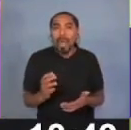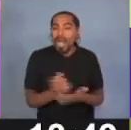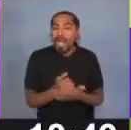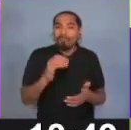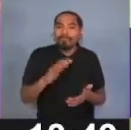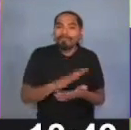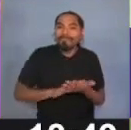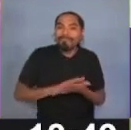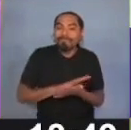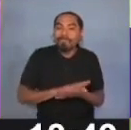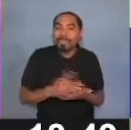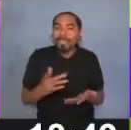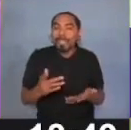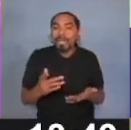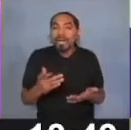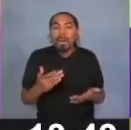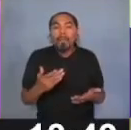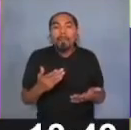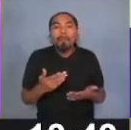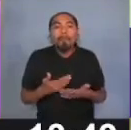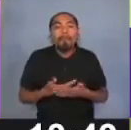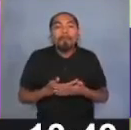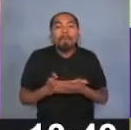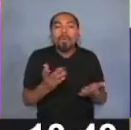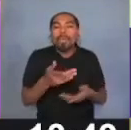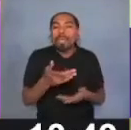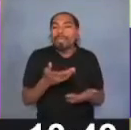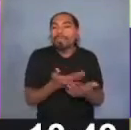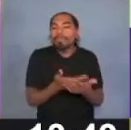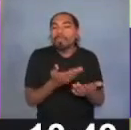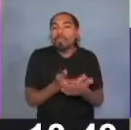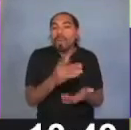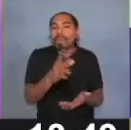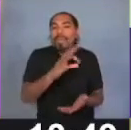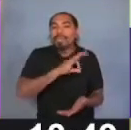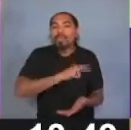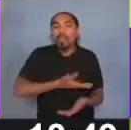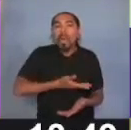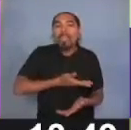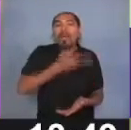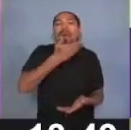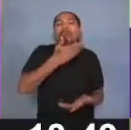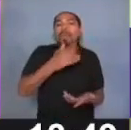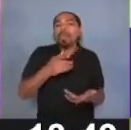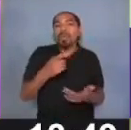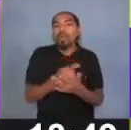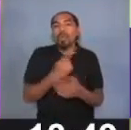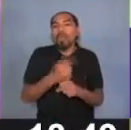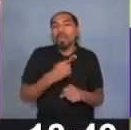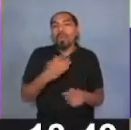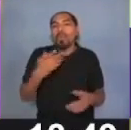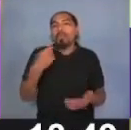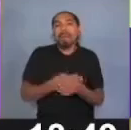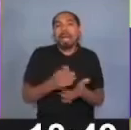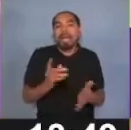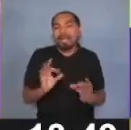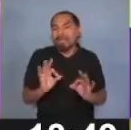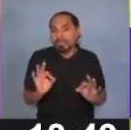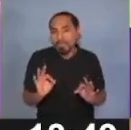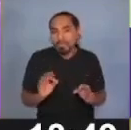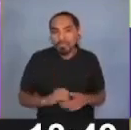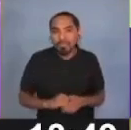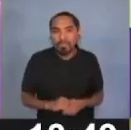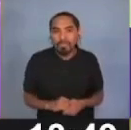propuesta a valores que después luego comprometernos y no poder cumplir. Así que siempre con esa responsabilidad de saber que contamos con los